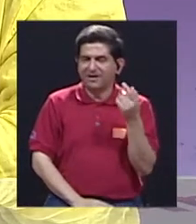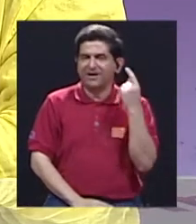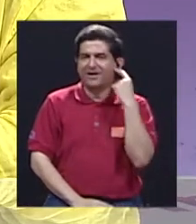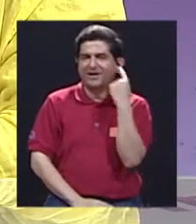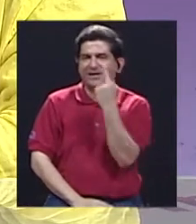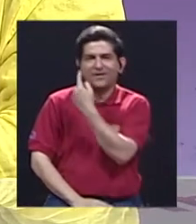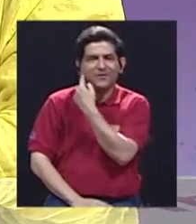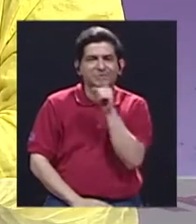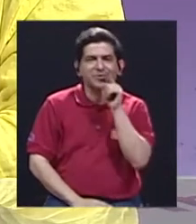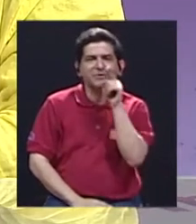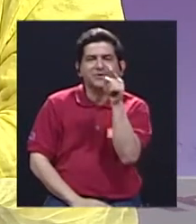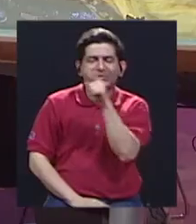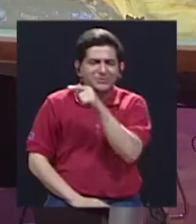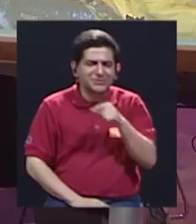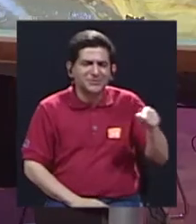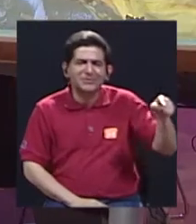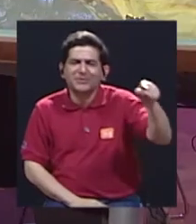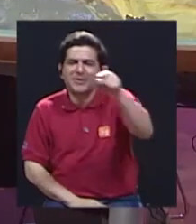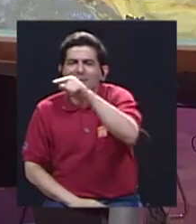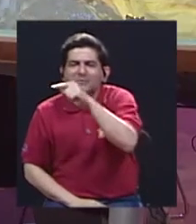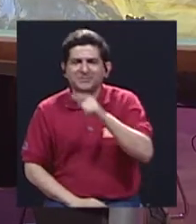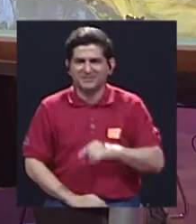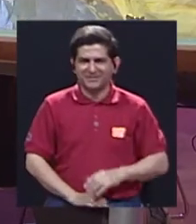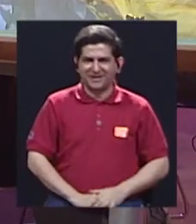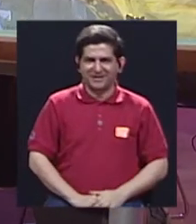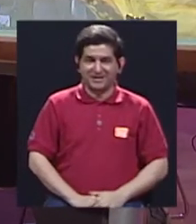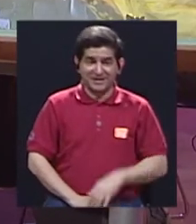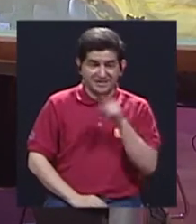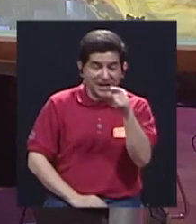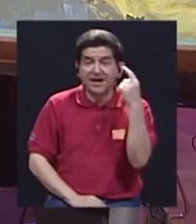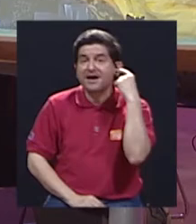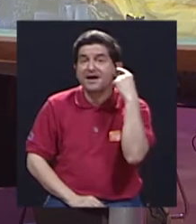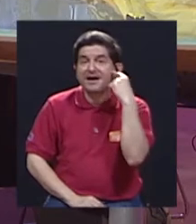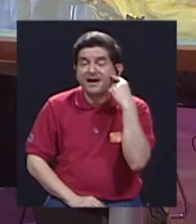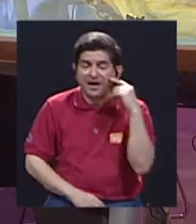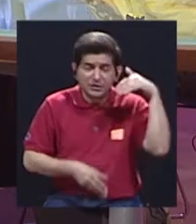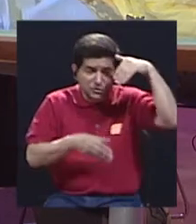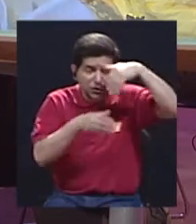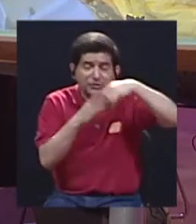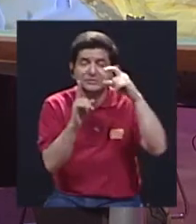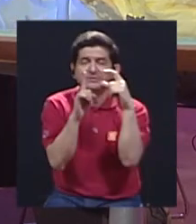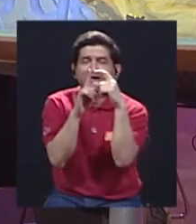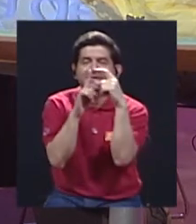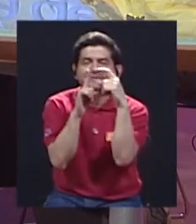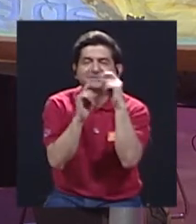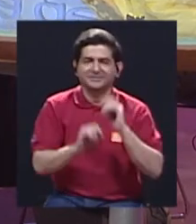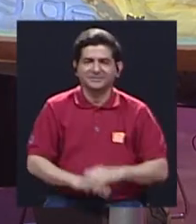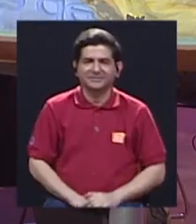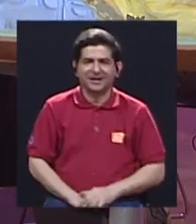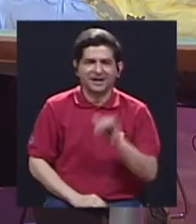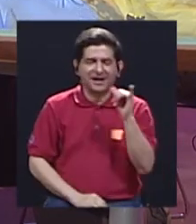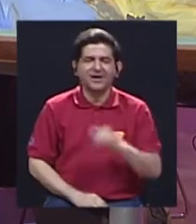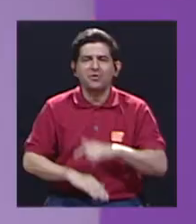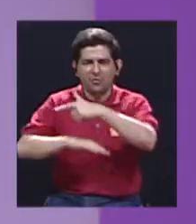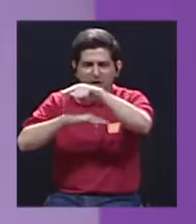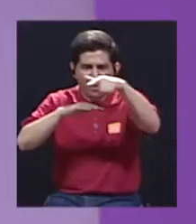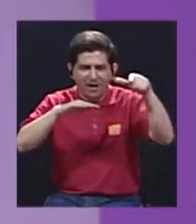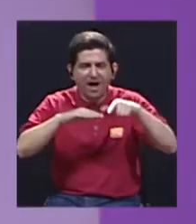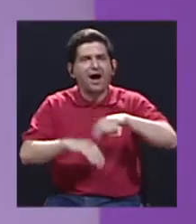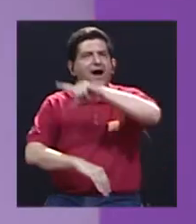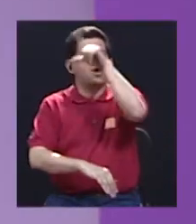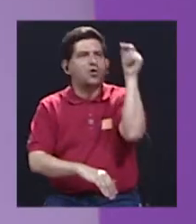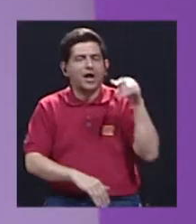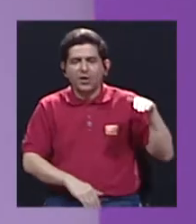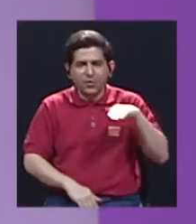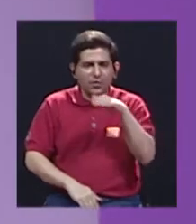oídos de ustedes y de ustedes y de ustedes porque en esos oídos que entran estas palabras entra el lago entre la luna